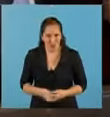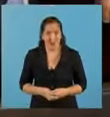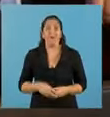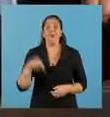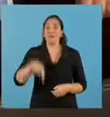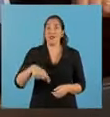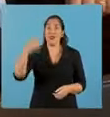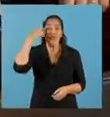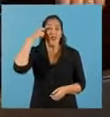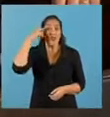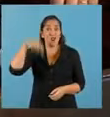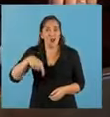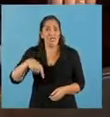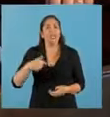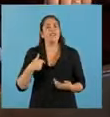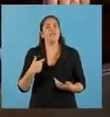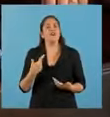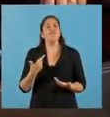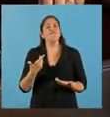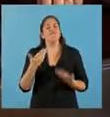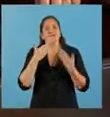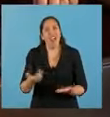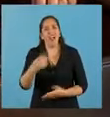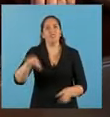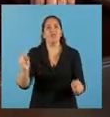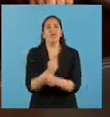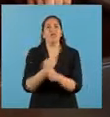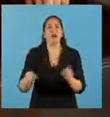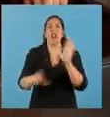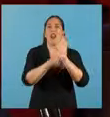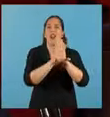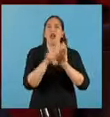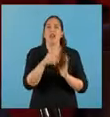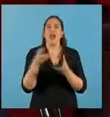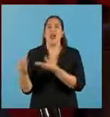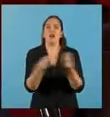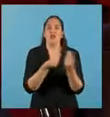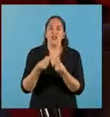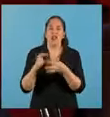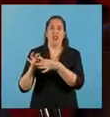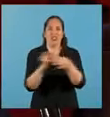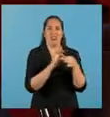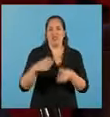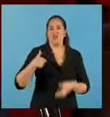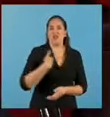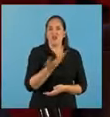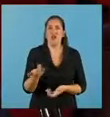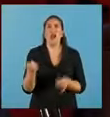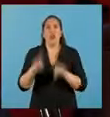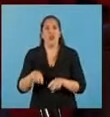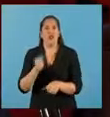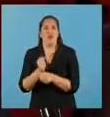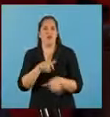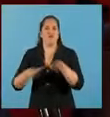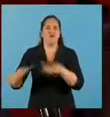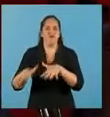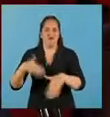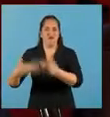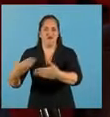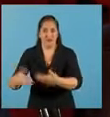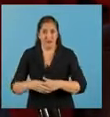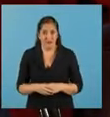mi reconocimiento por la oportuna sanción de la Ley de Solidaridad Social y Reactivación Productiva. Ha sido el punto de arranque